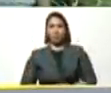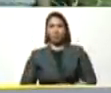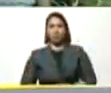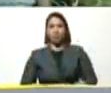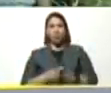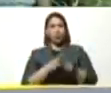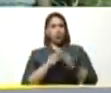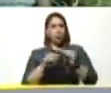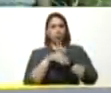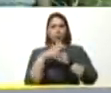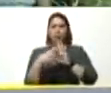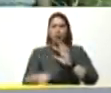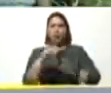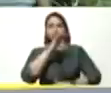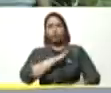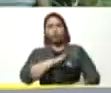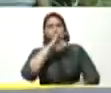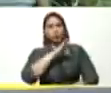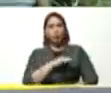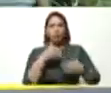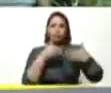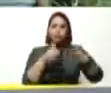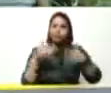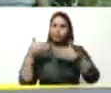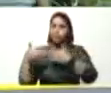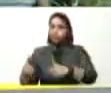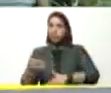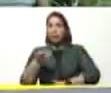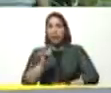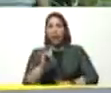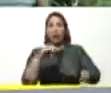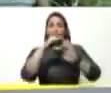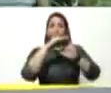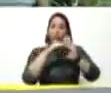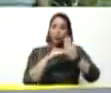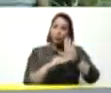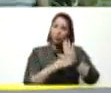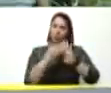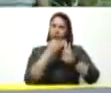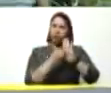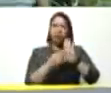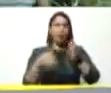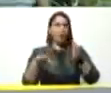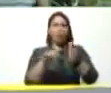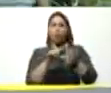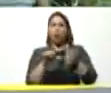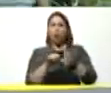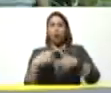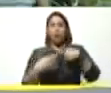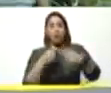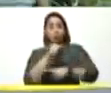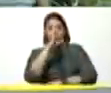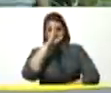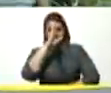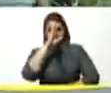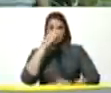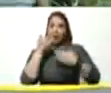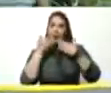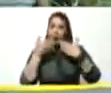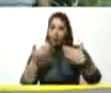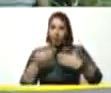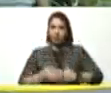Todos sus derechos sociales garantizados en revolución. Barinas,